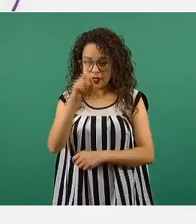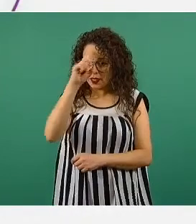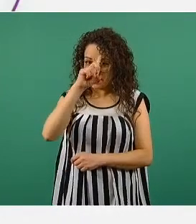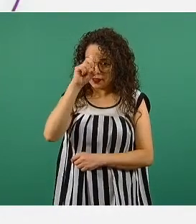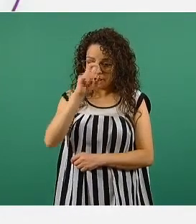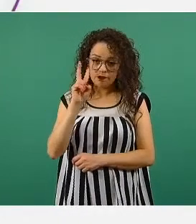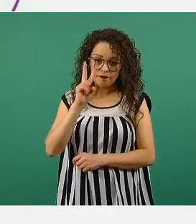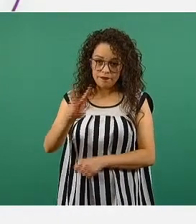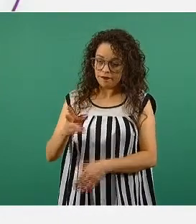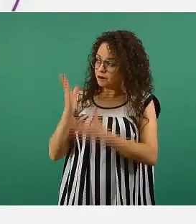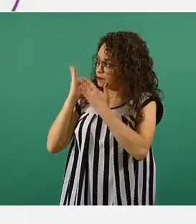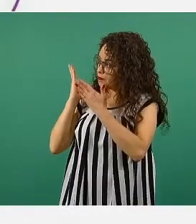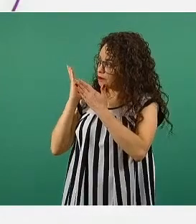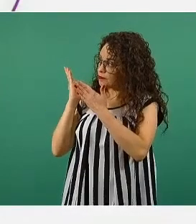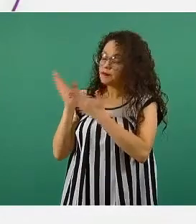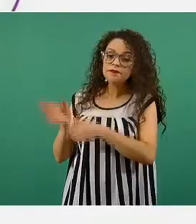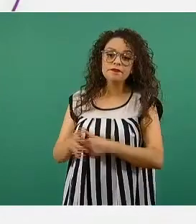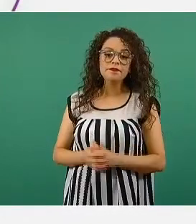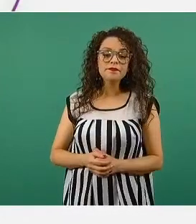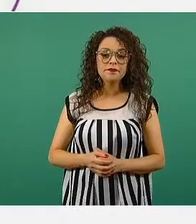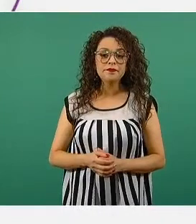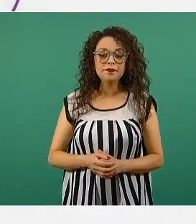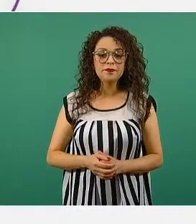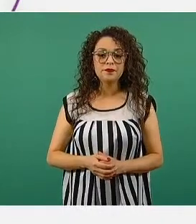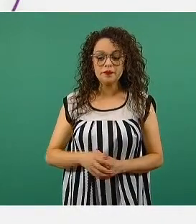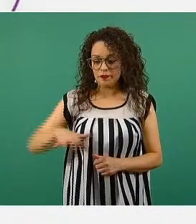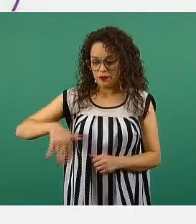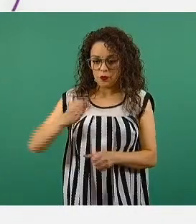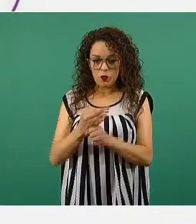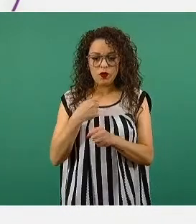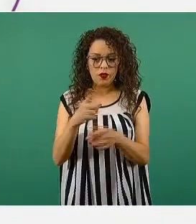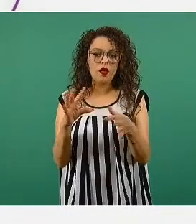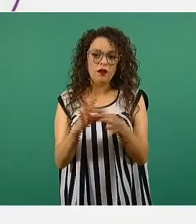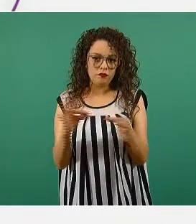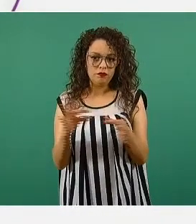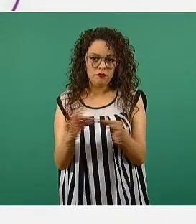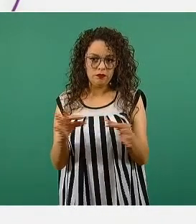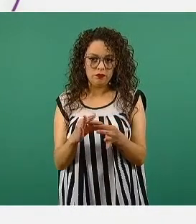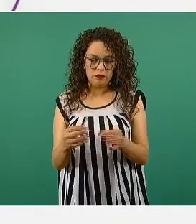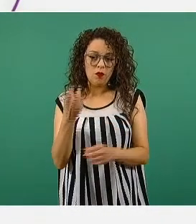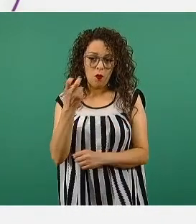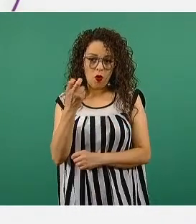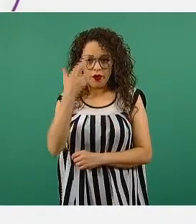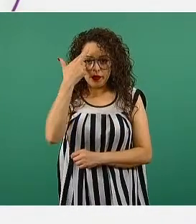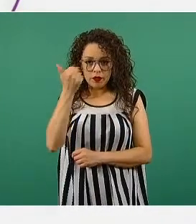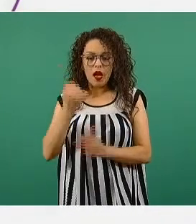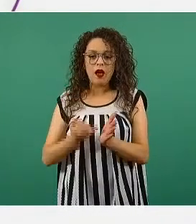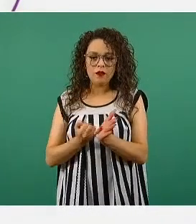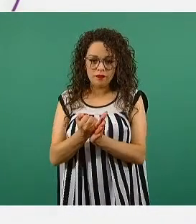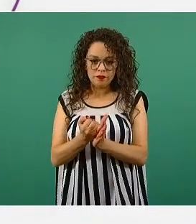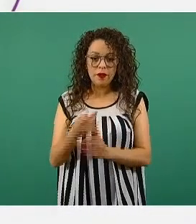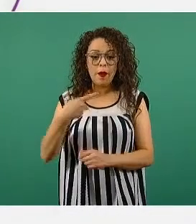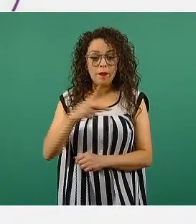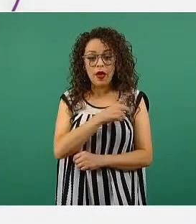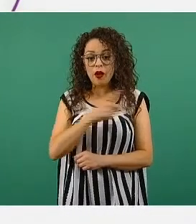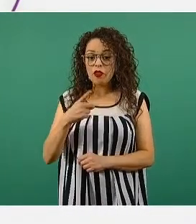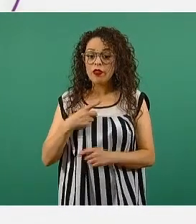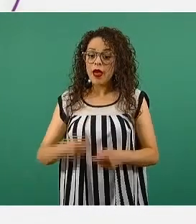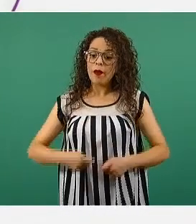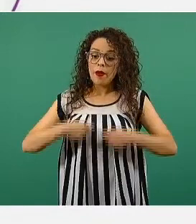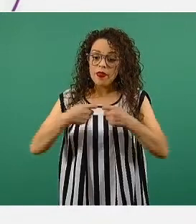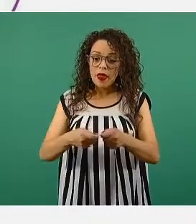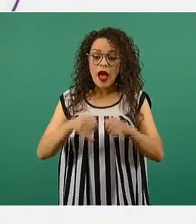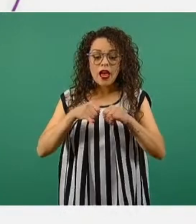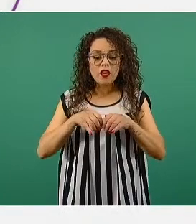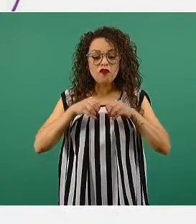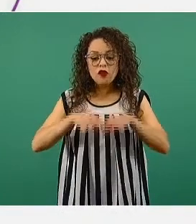de la OMS, en base a lo que ya estamos hablando. Se debe de proveer, sin embargo, información a toda mujer